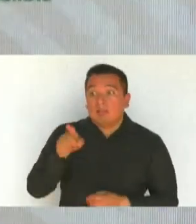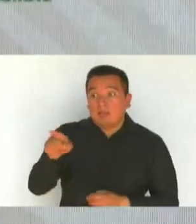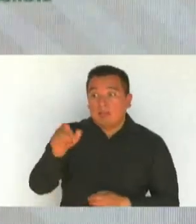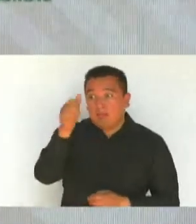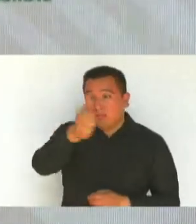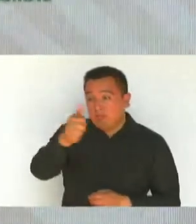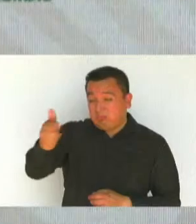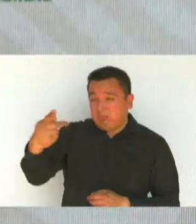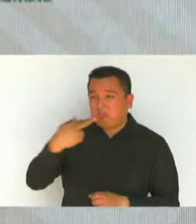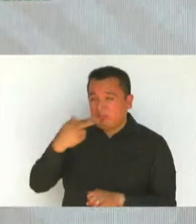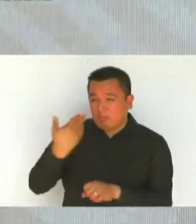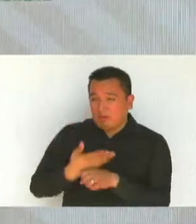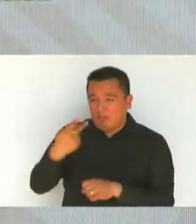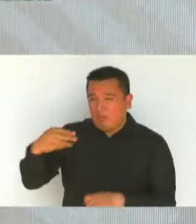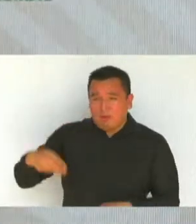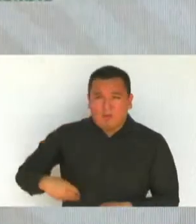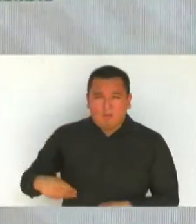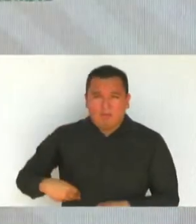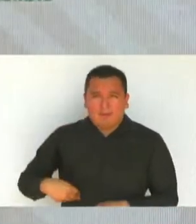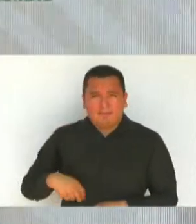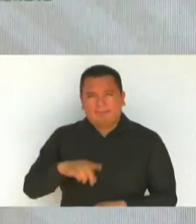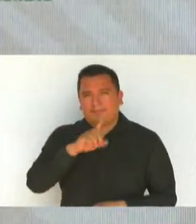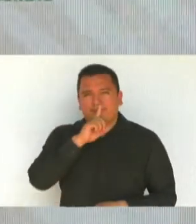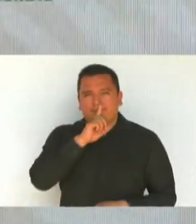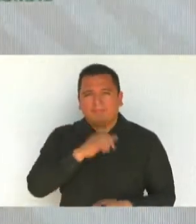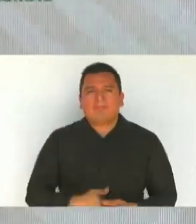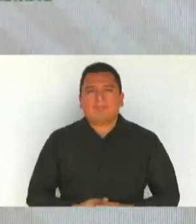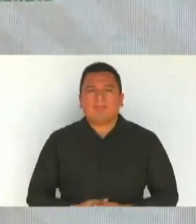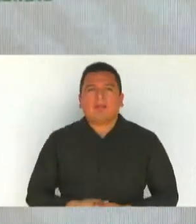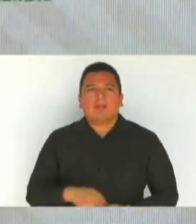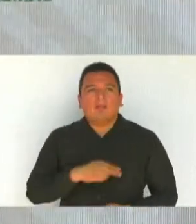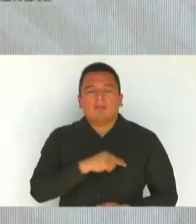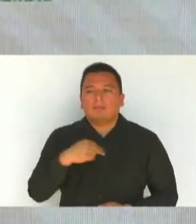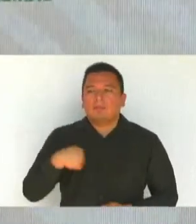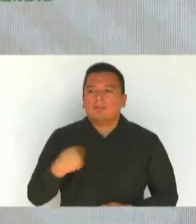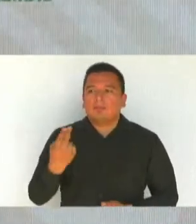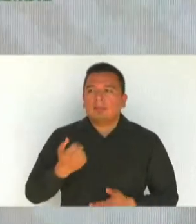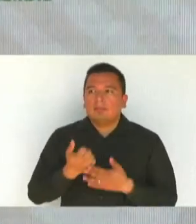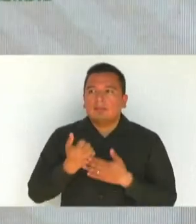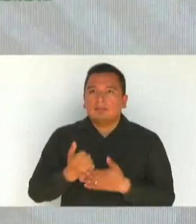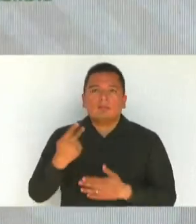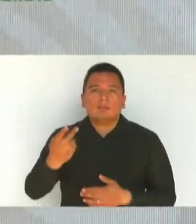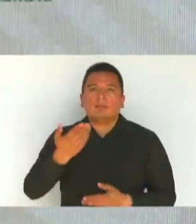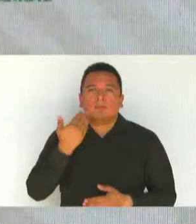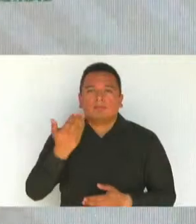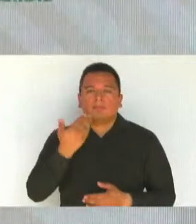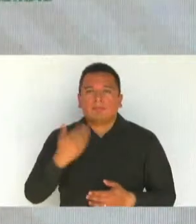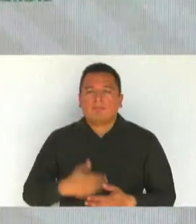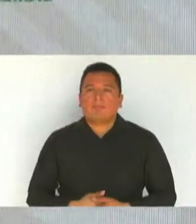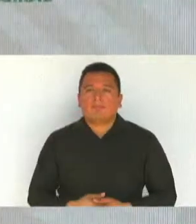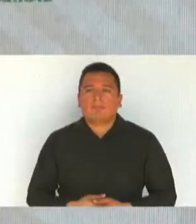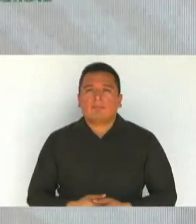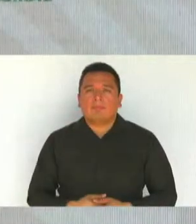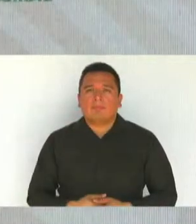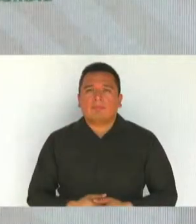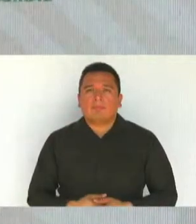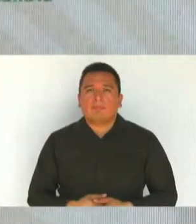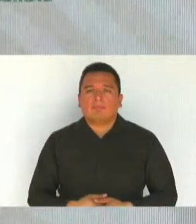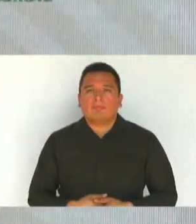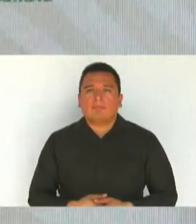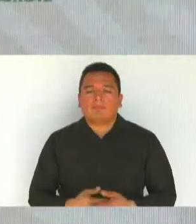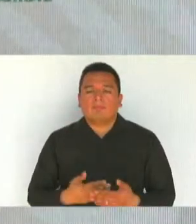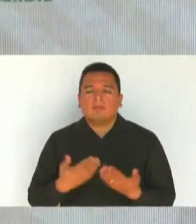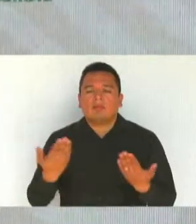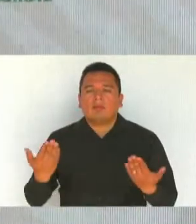hacen o que impiden los cambios hacia hábitos saludables. La estrategia fundamental